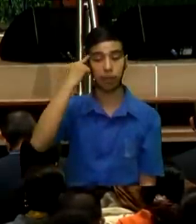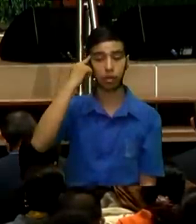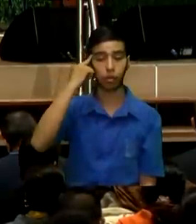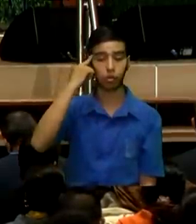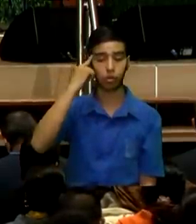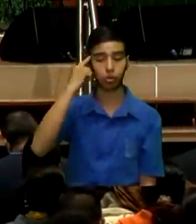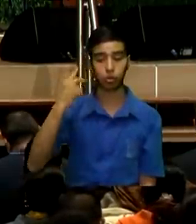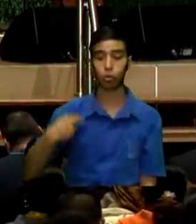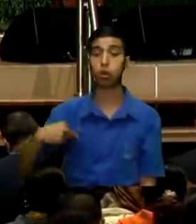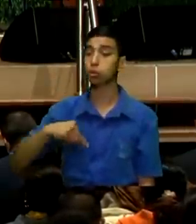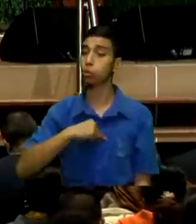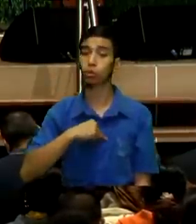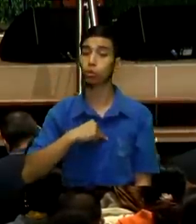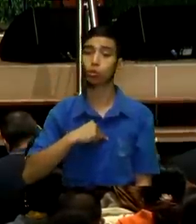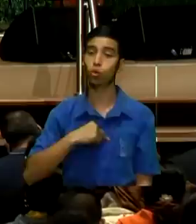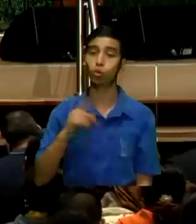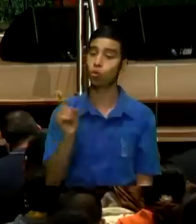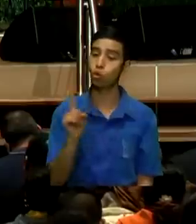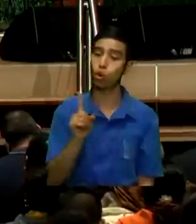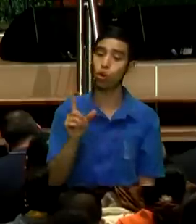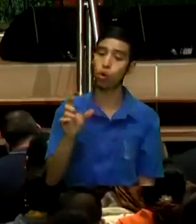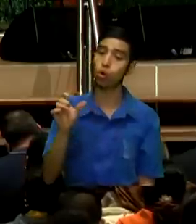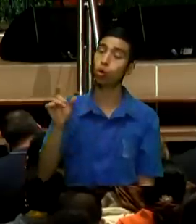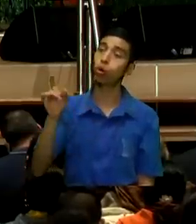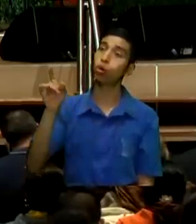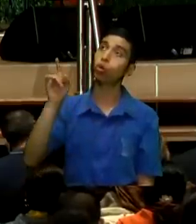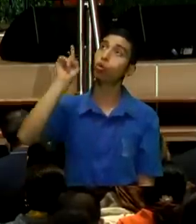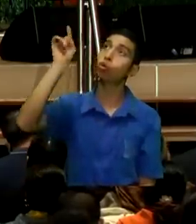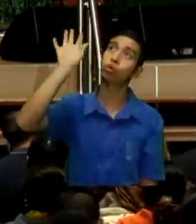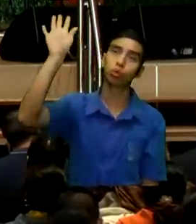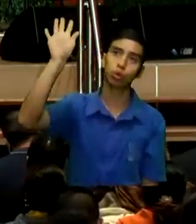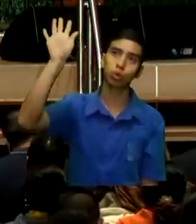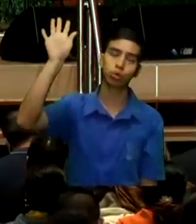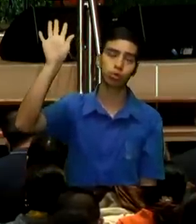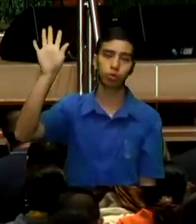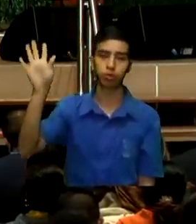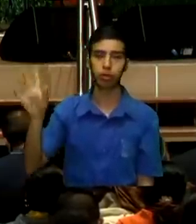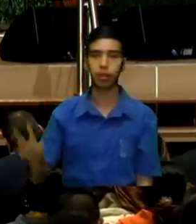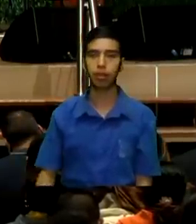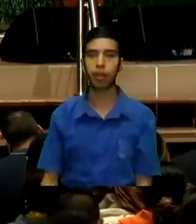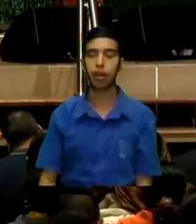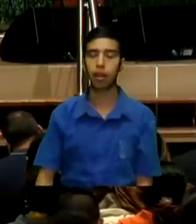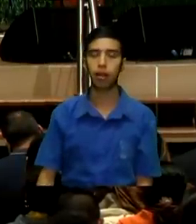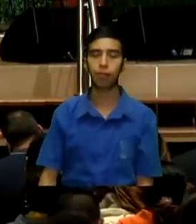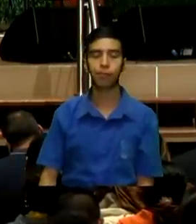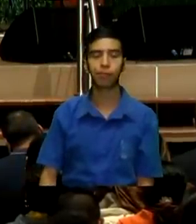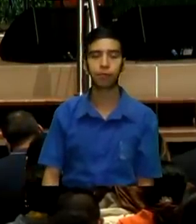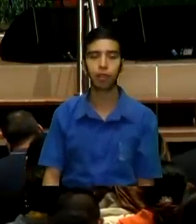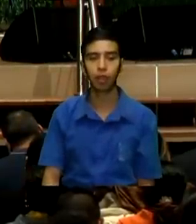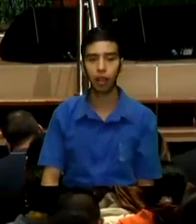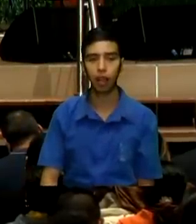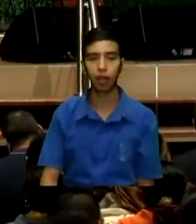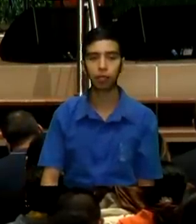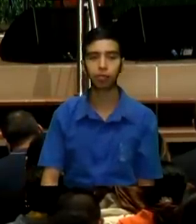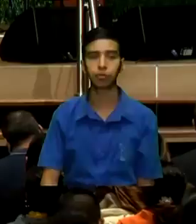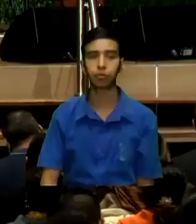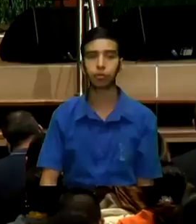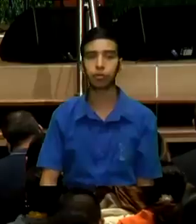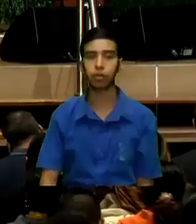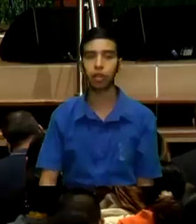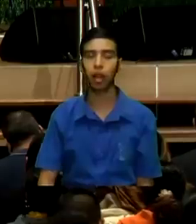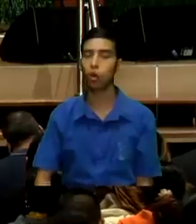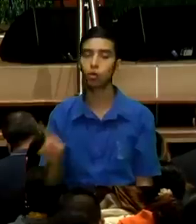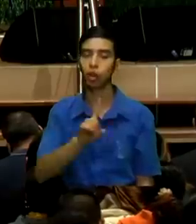Entonces esto quiere decir que todos los días nosotros tenemos que obtener sus pensamientos porque son infinitos. Es que no se trata de que en un día